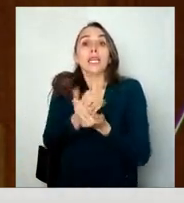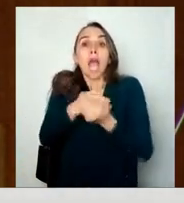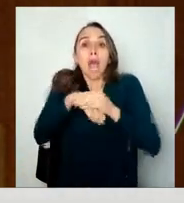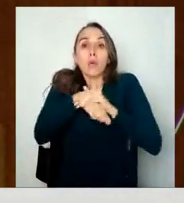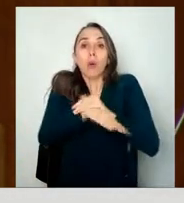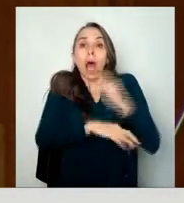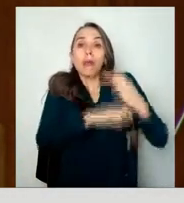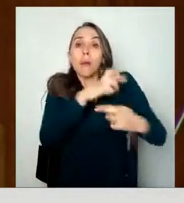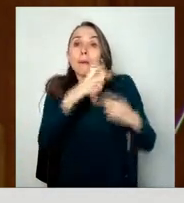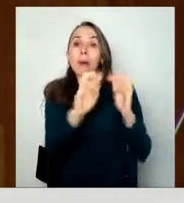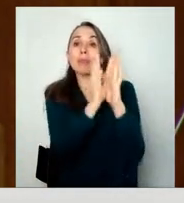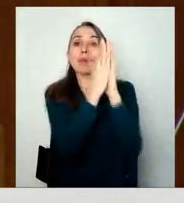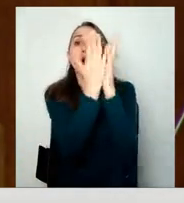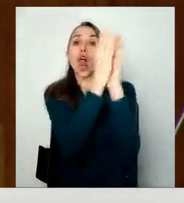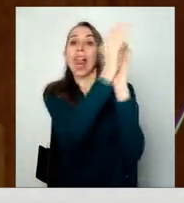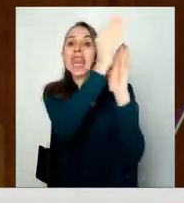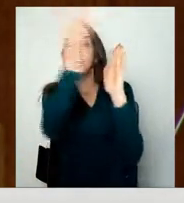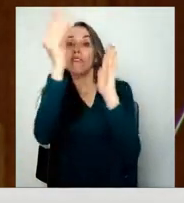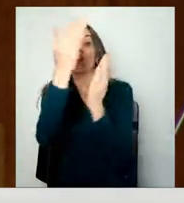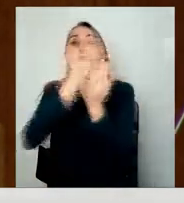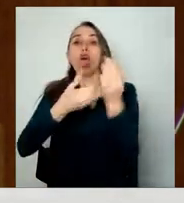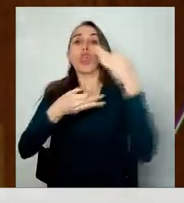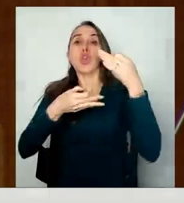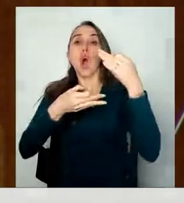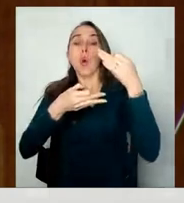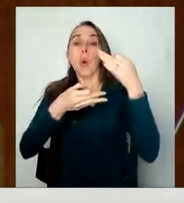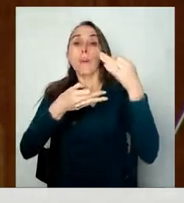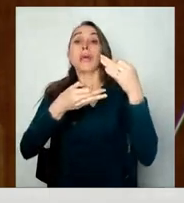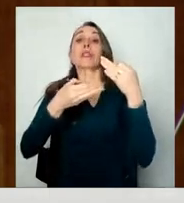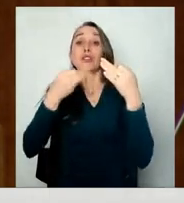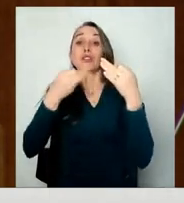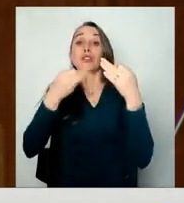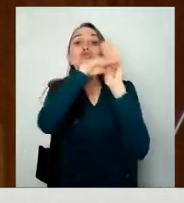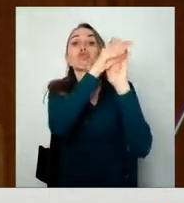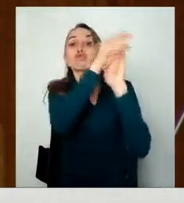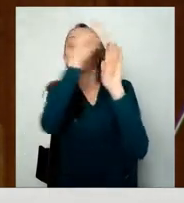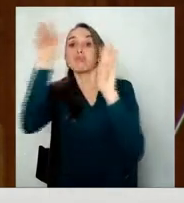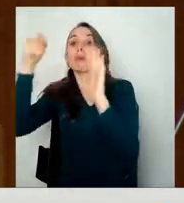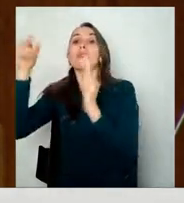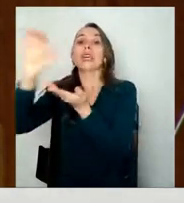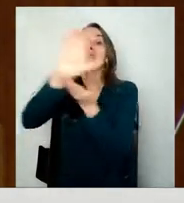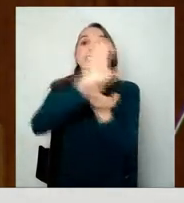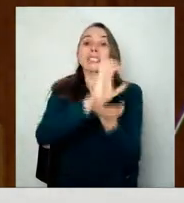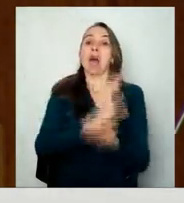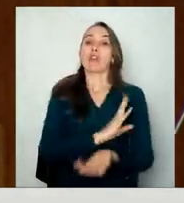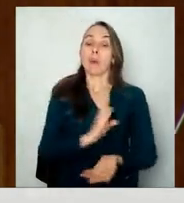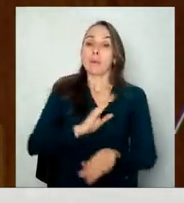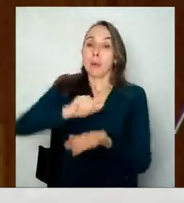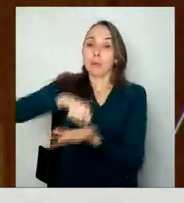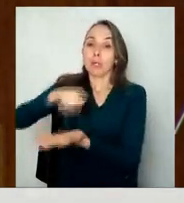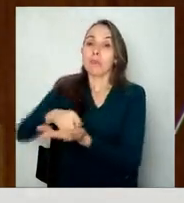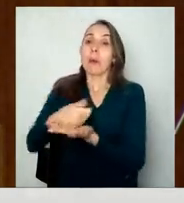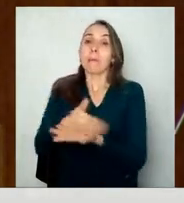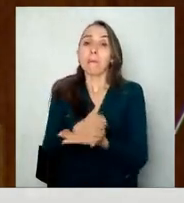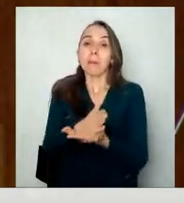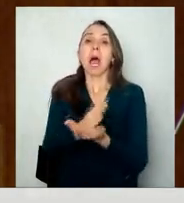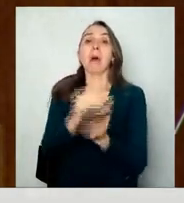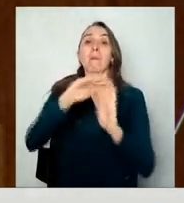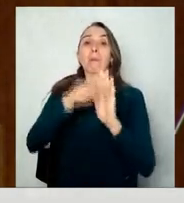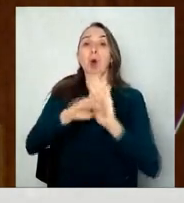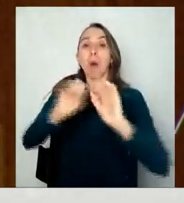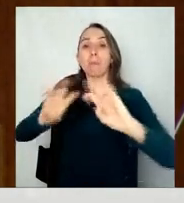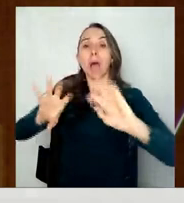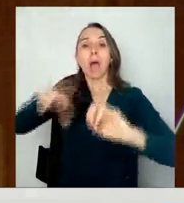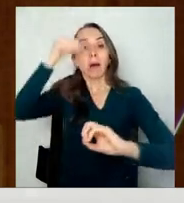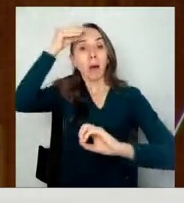y documental de los países miembros adoptar políticas estrategias y programas de capacitación para la